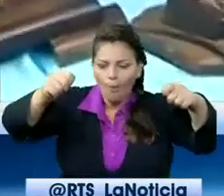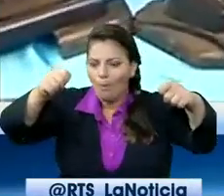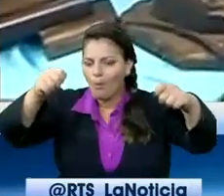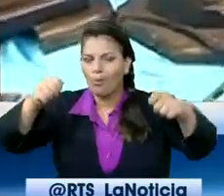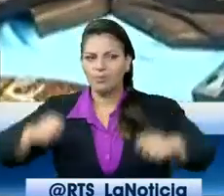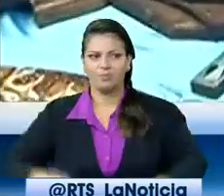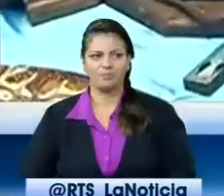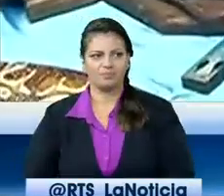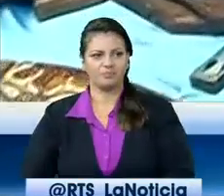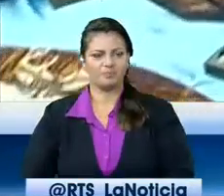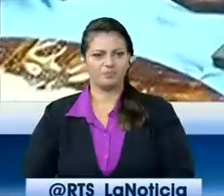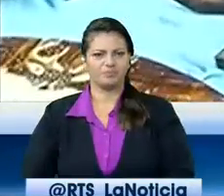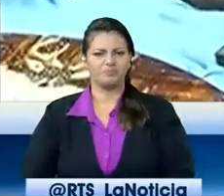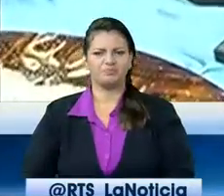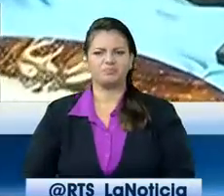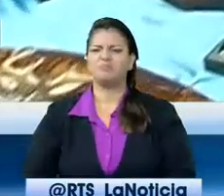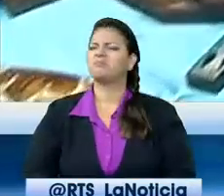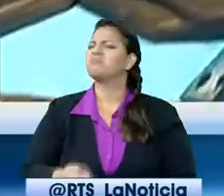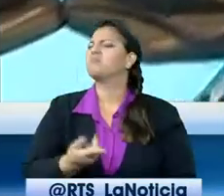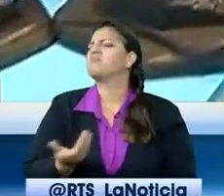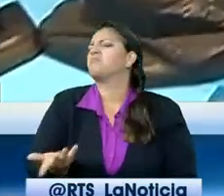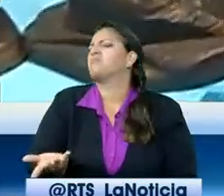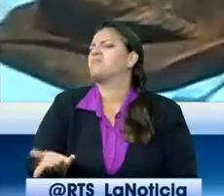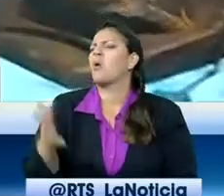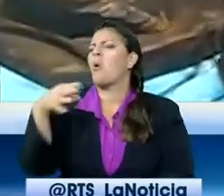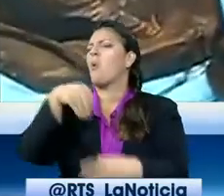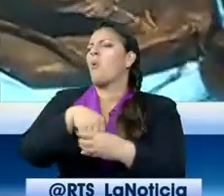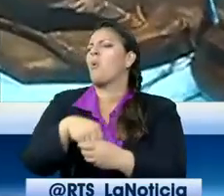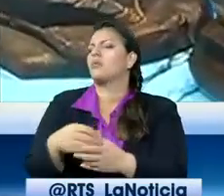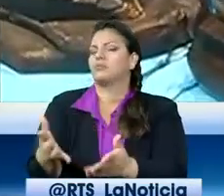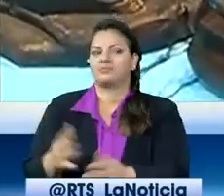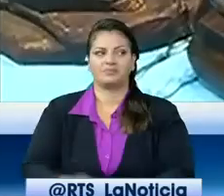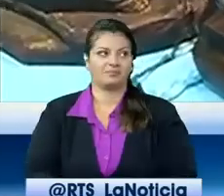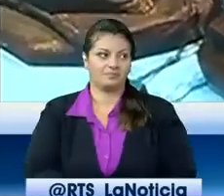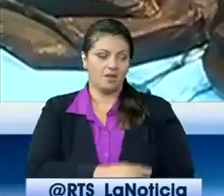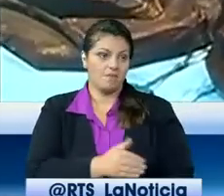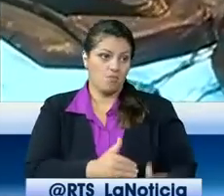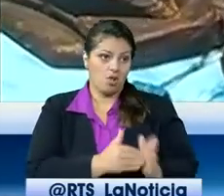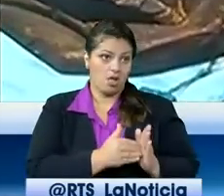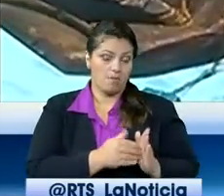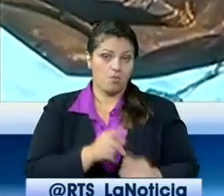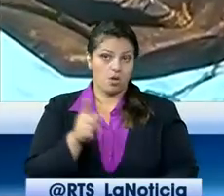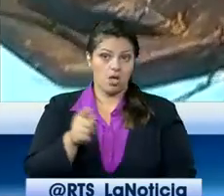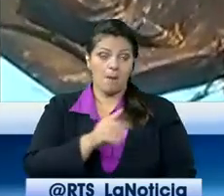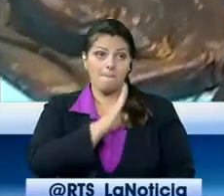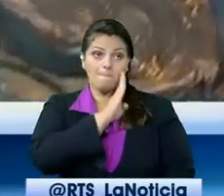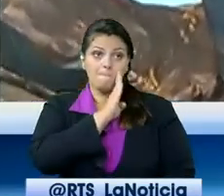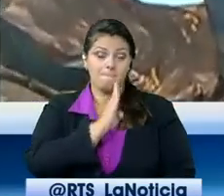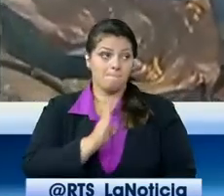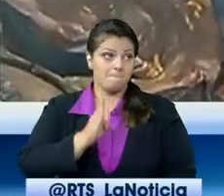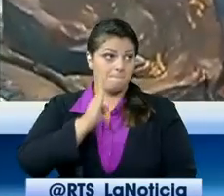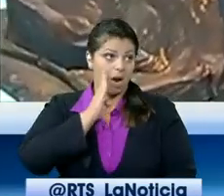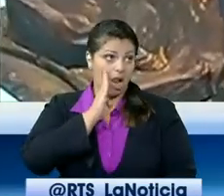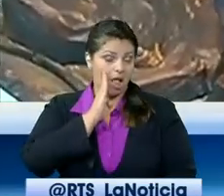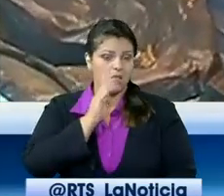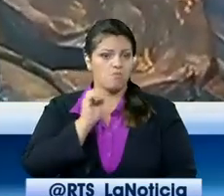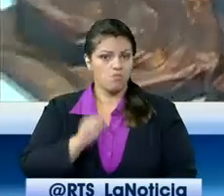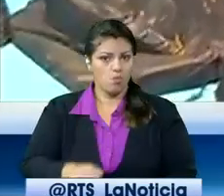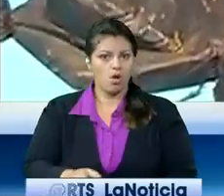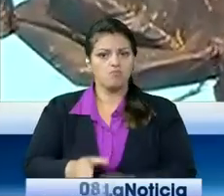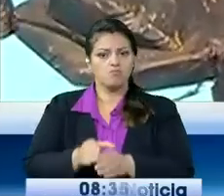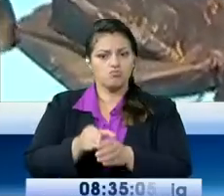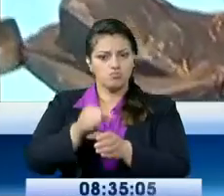tienen diferentes utilidades. Usted puede poner en un bar y le pone con botellas de vino,